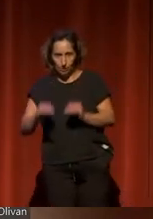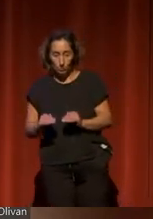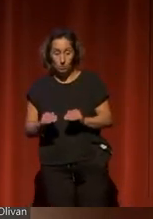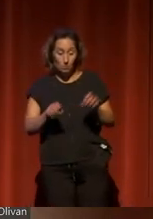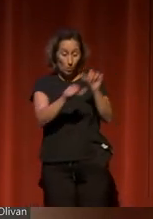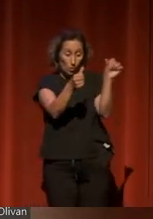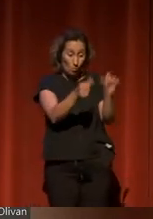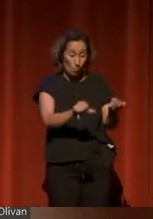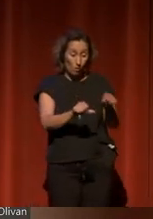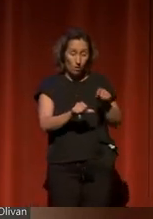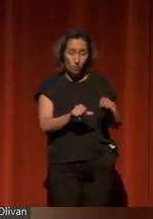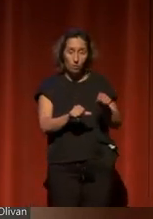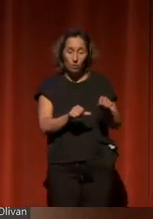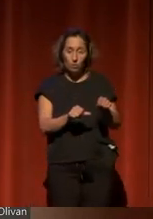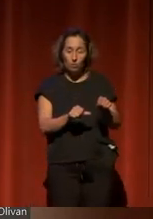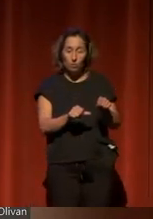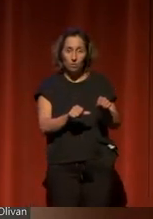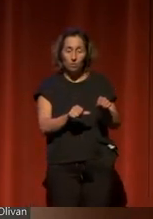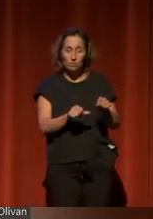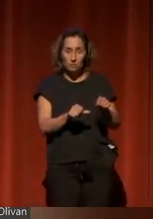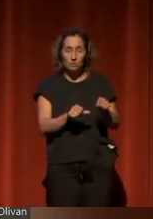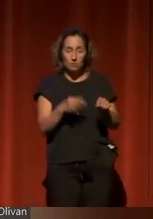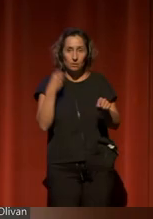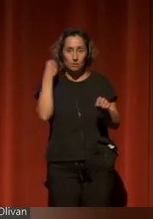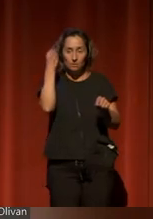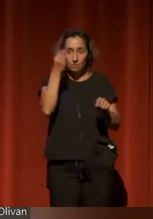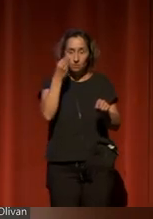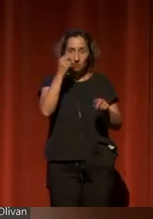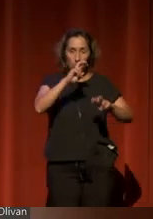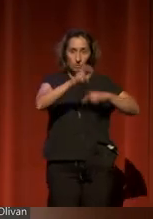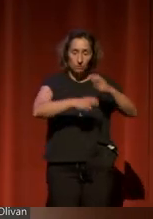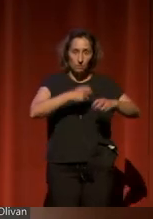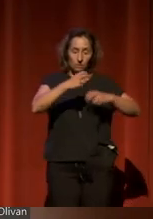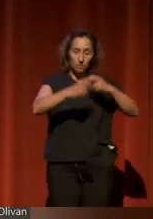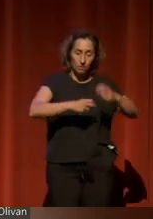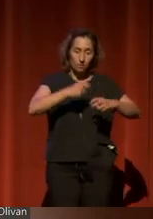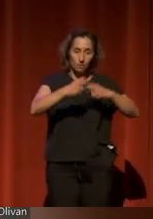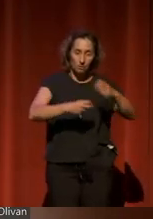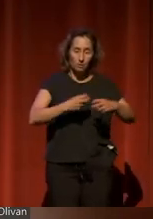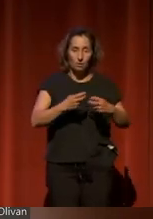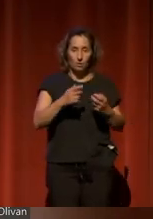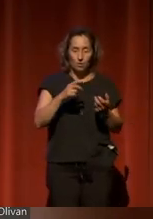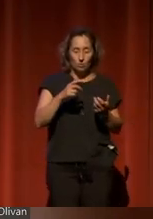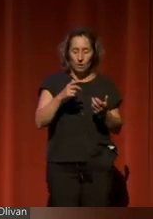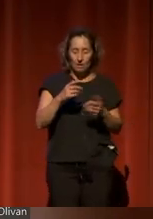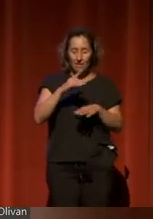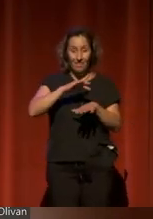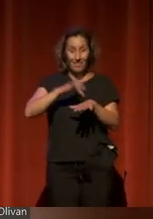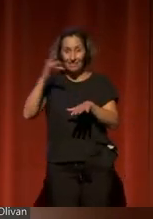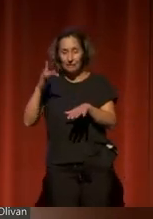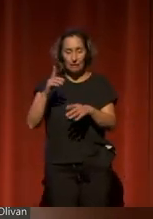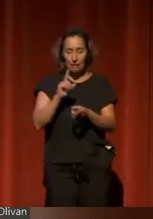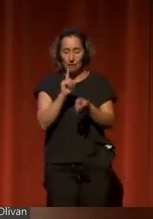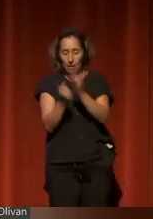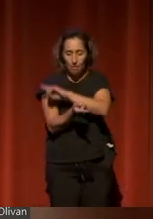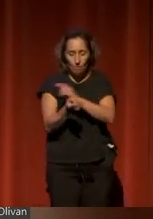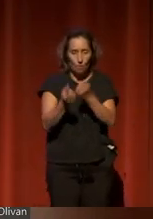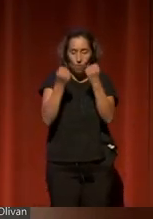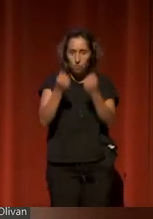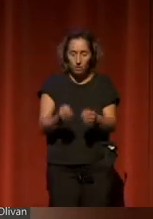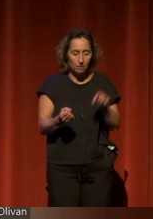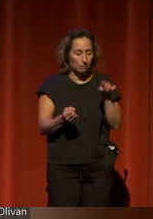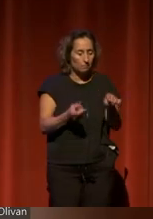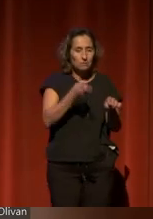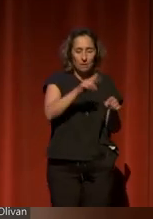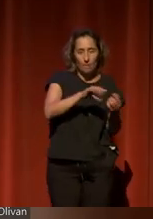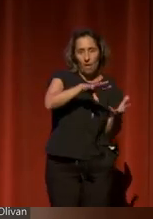un modelo que está obligado a repensarse en un contexto de Tsunami digital y que por lo tanto eh Bueno